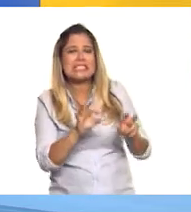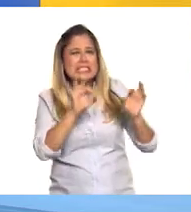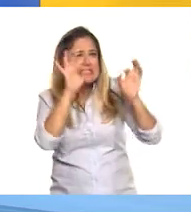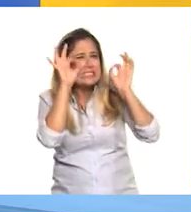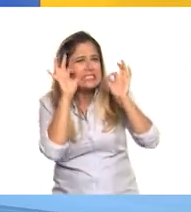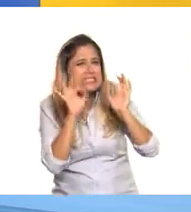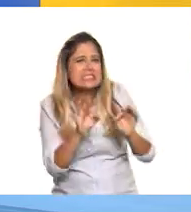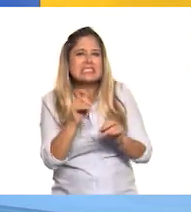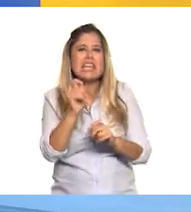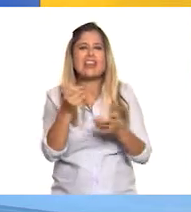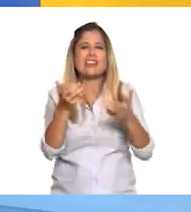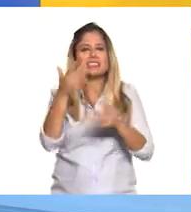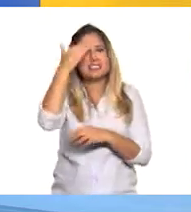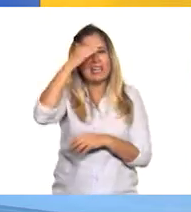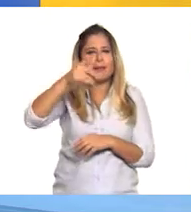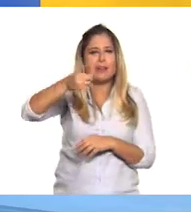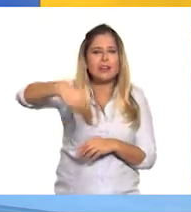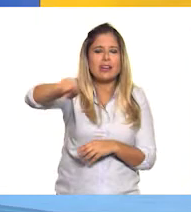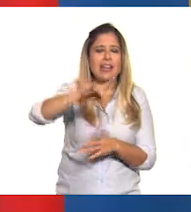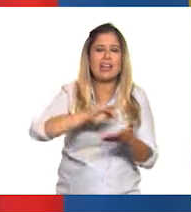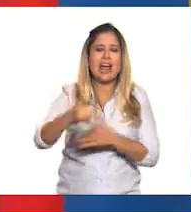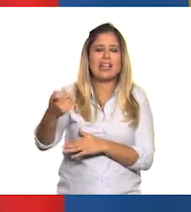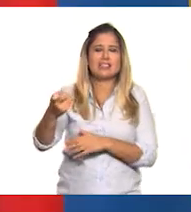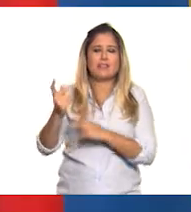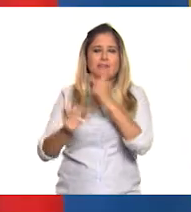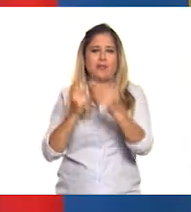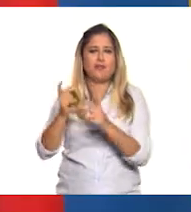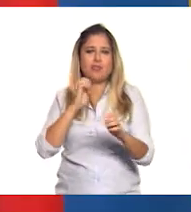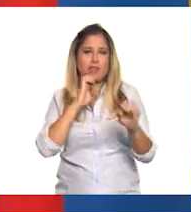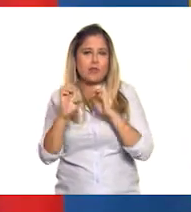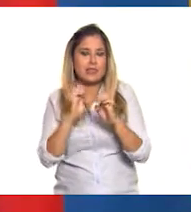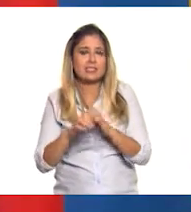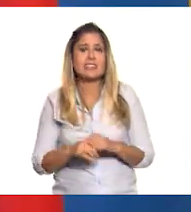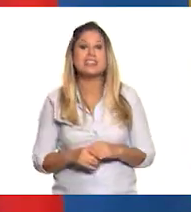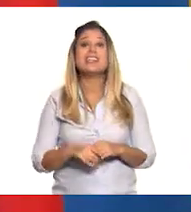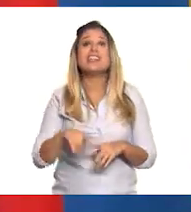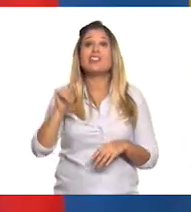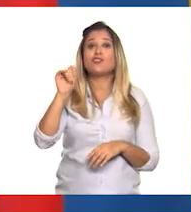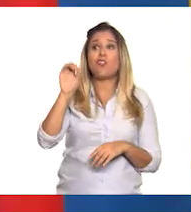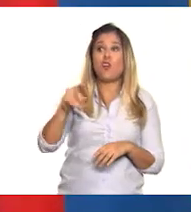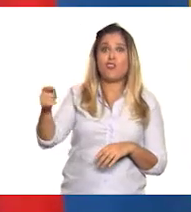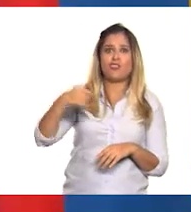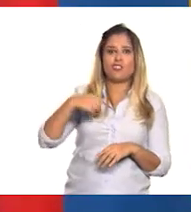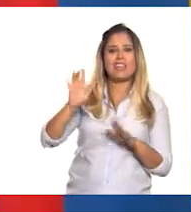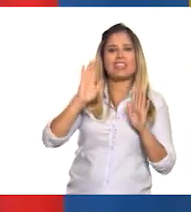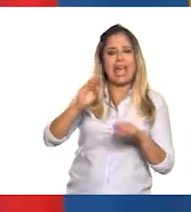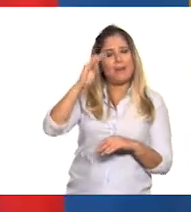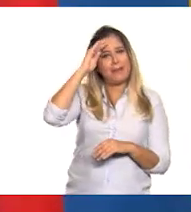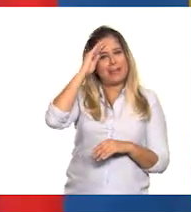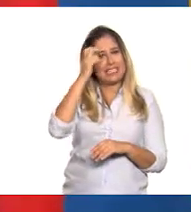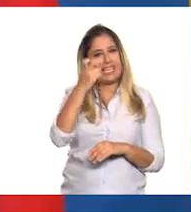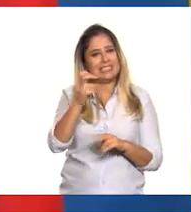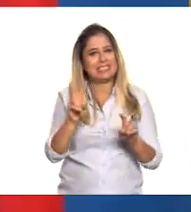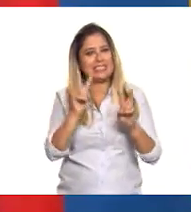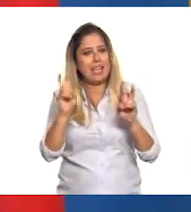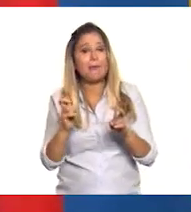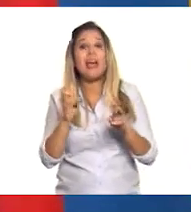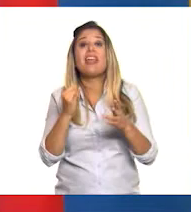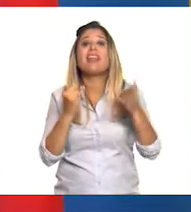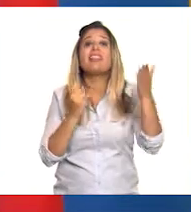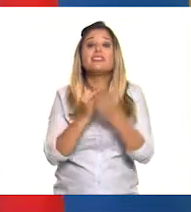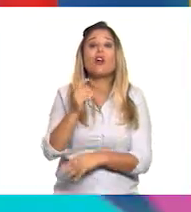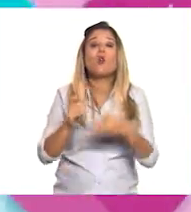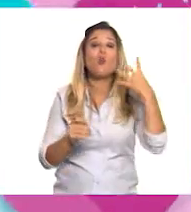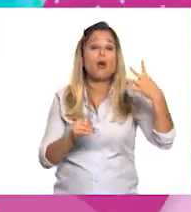precisión lo que desean saber gracias a esa encuesta. Uh-huh. Y Tony y yo ya habíamos pensado en eso, maestro Francisco, y decidimos